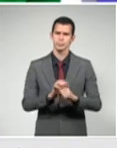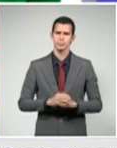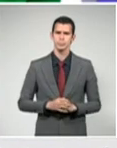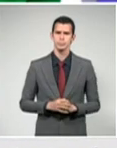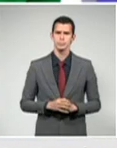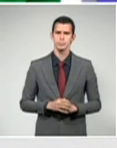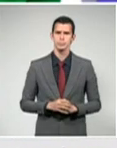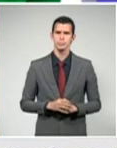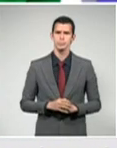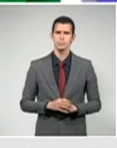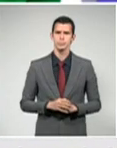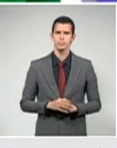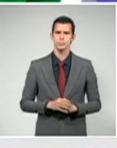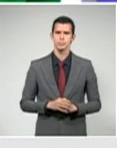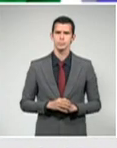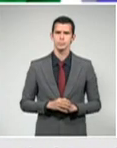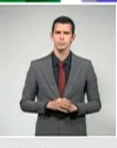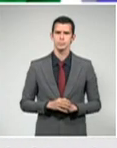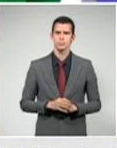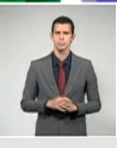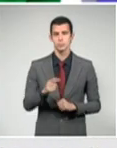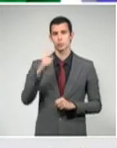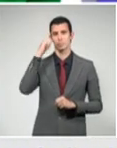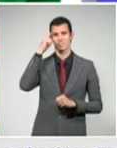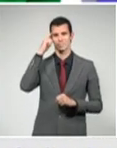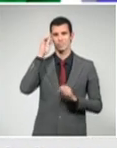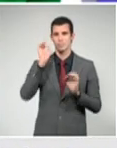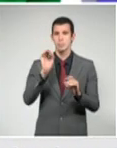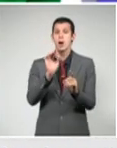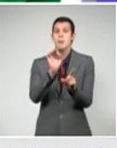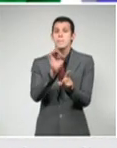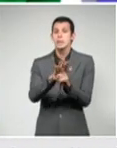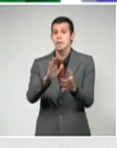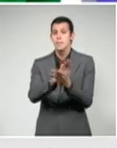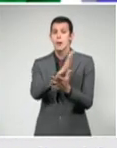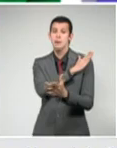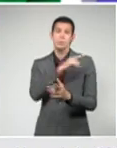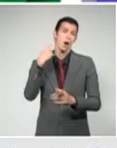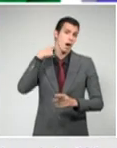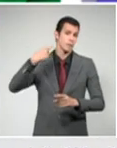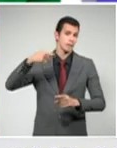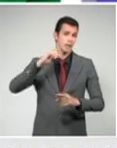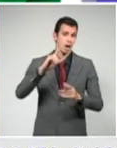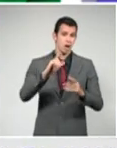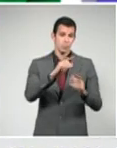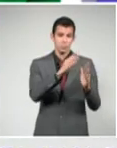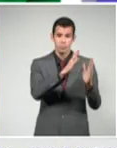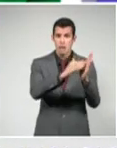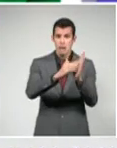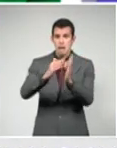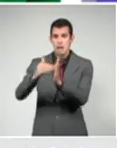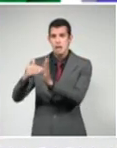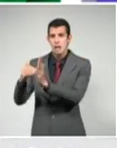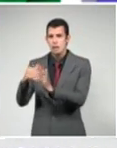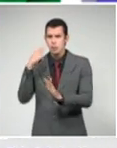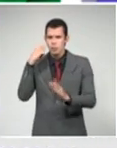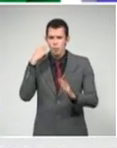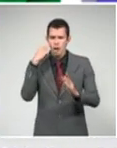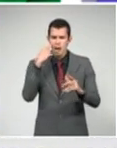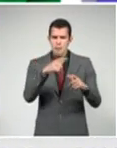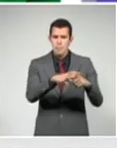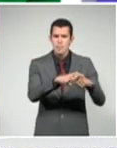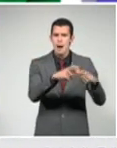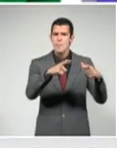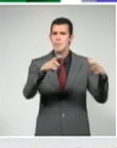que es el tercero que hemos tenido en Cuba, pues indiscutiblemente ha costado trabajo su